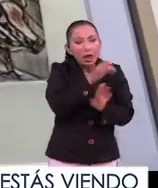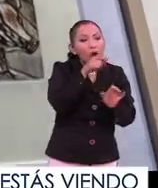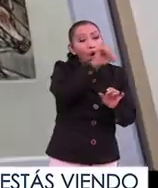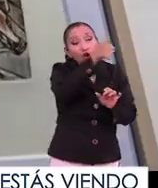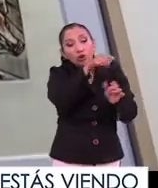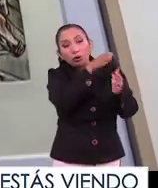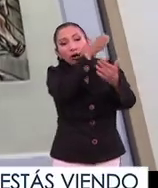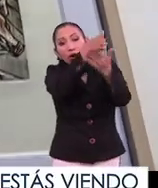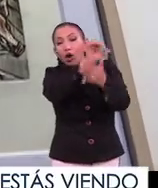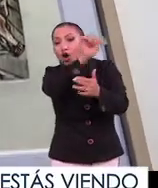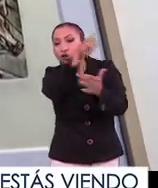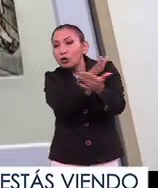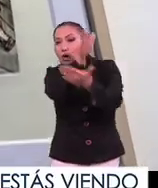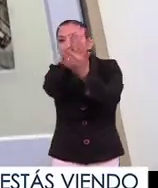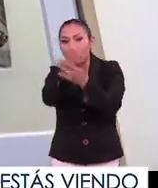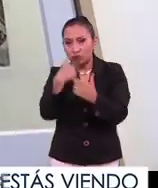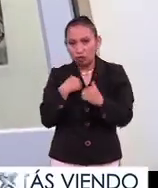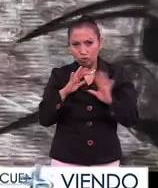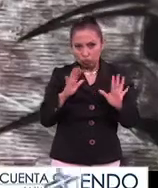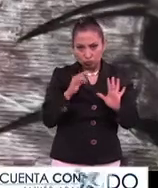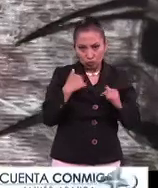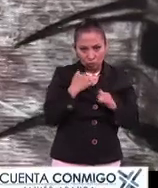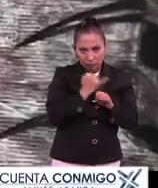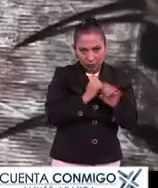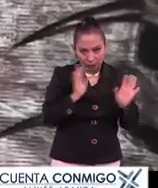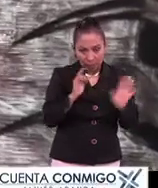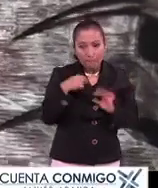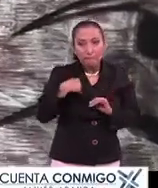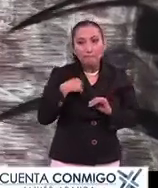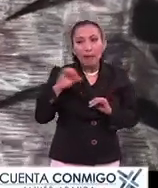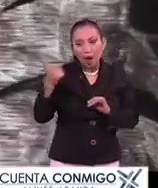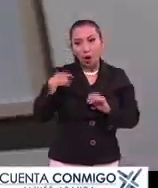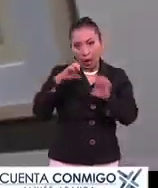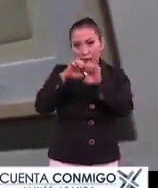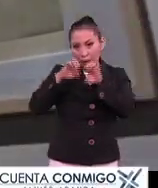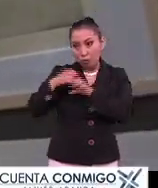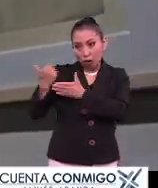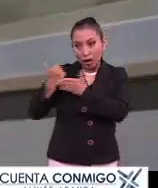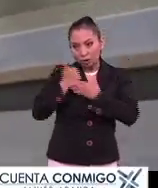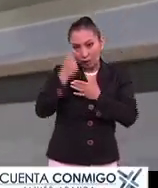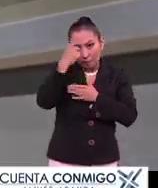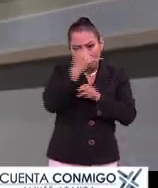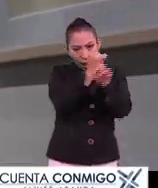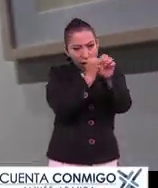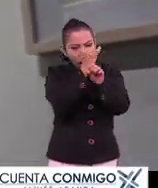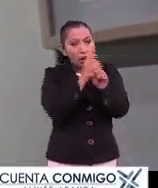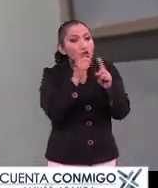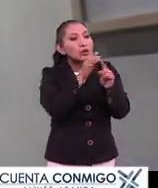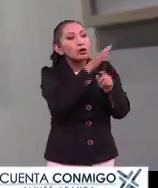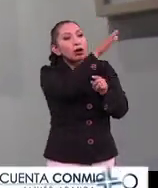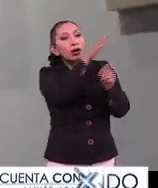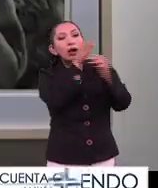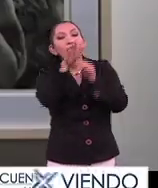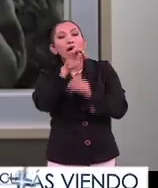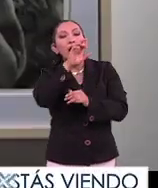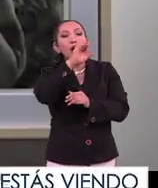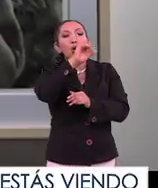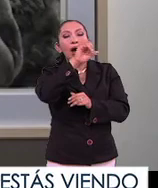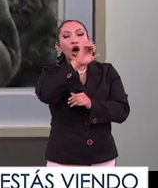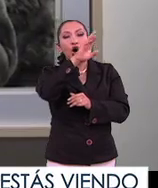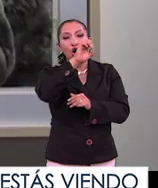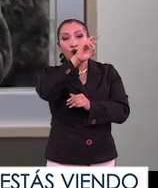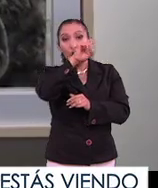esta parte, no la mía, como yo no investigo, pero sí del gran equipo de investigadores que Juan Coronel